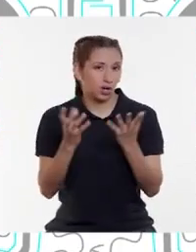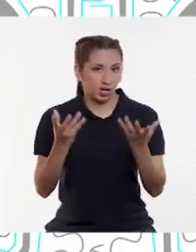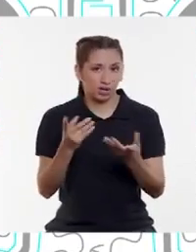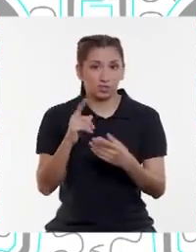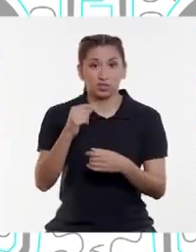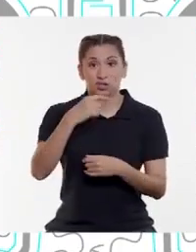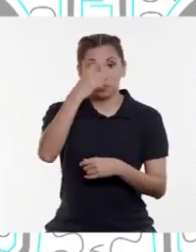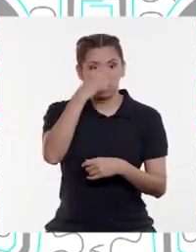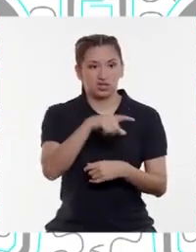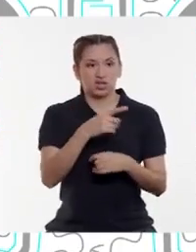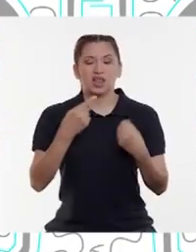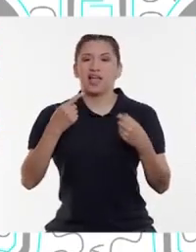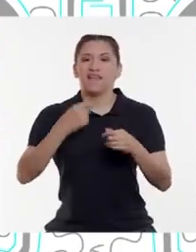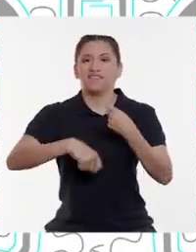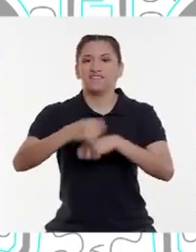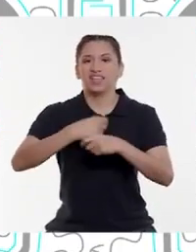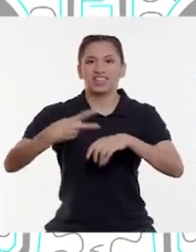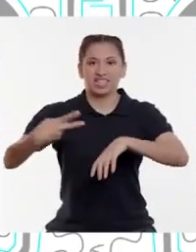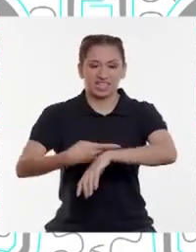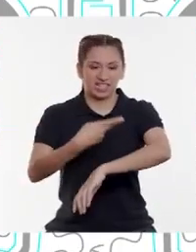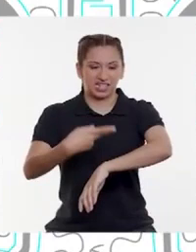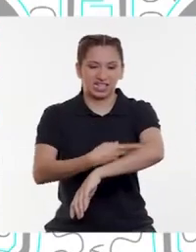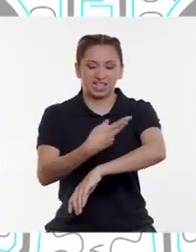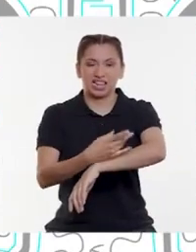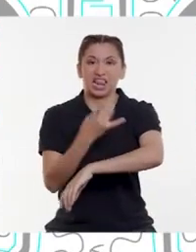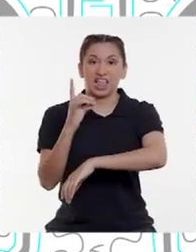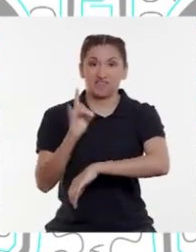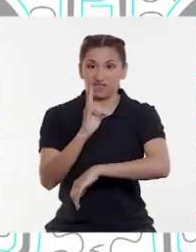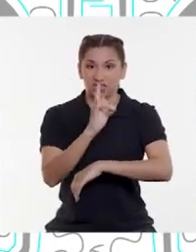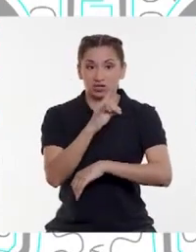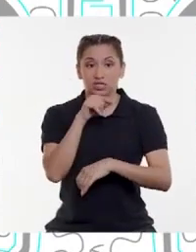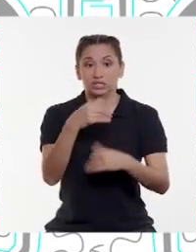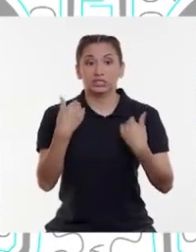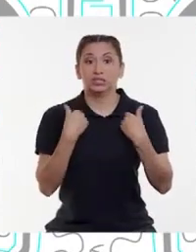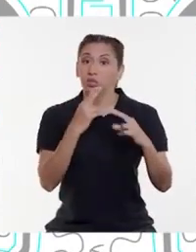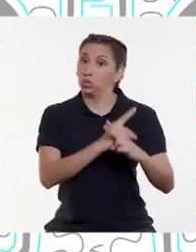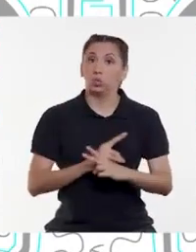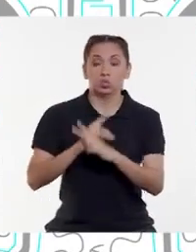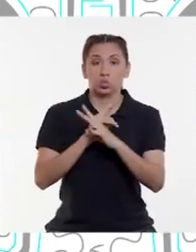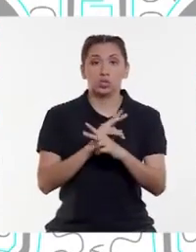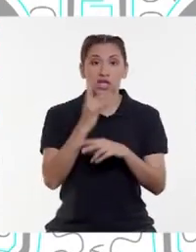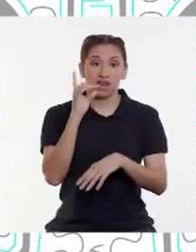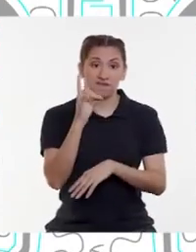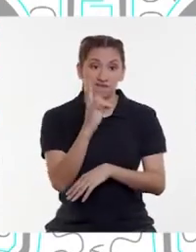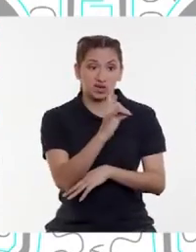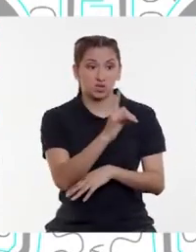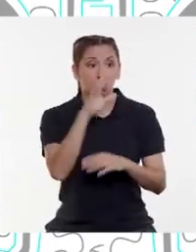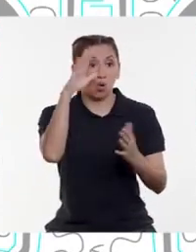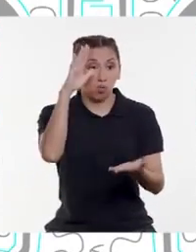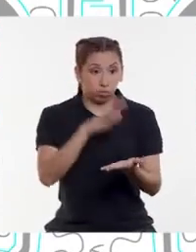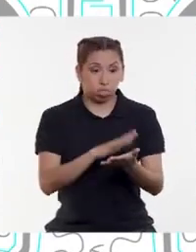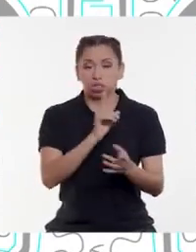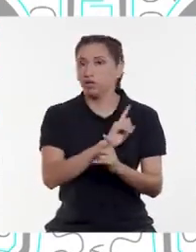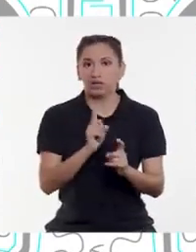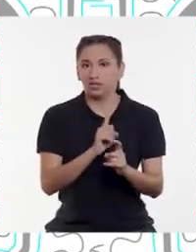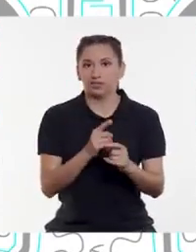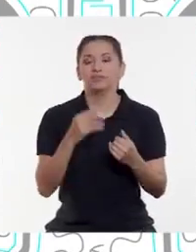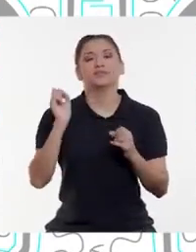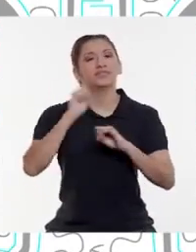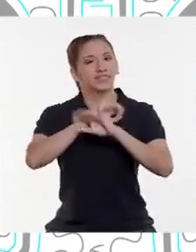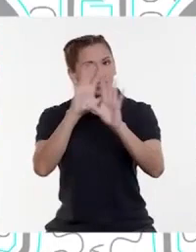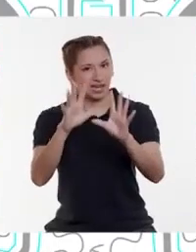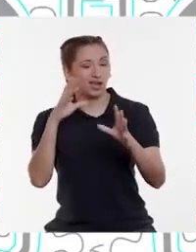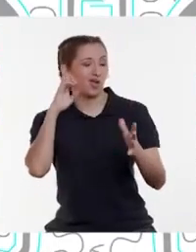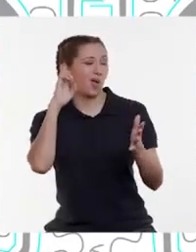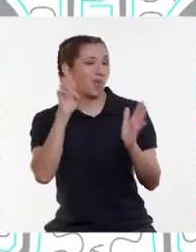que alguien está vendiendo lana de vicuña. Si quiere mantener su negocio, debe cuidar que las vicuñas se reproduzcan para evitar su extinción.